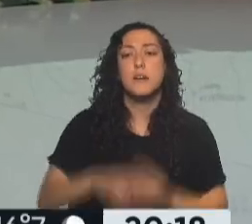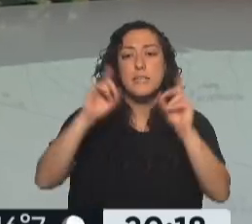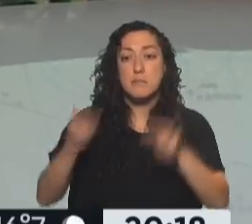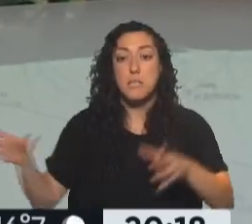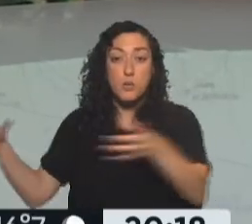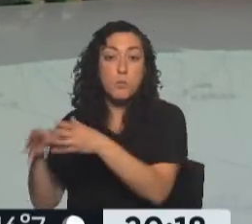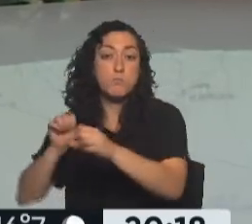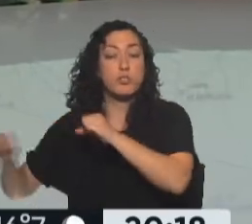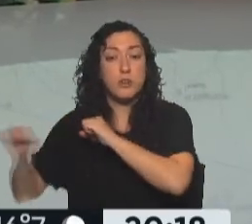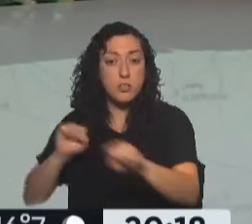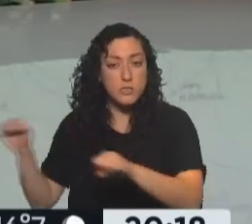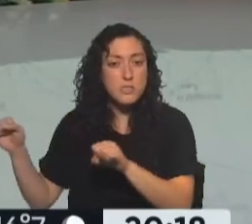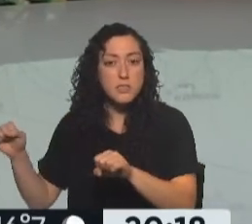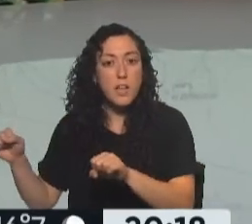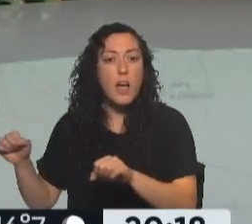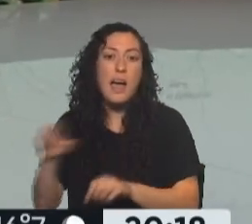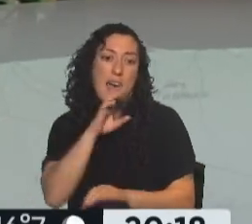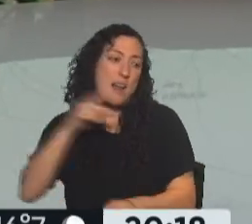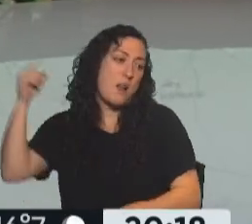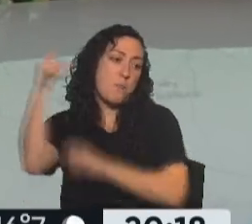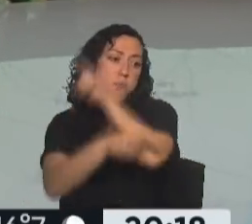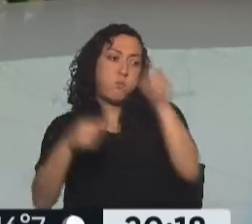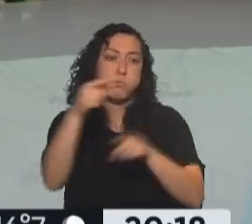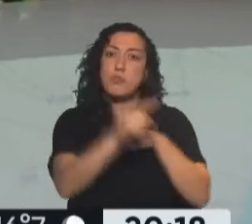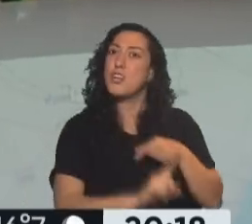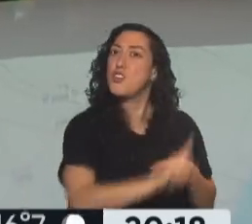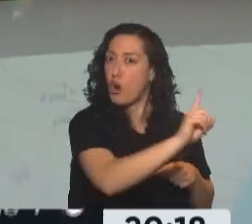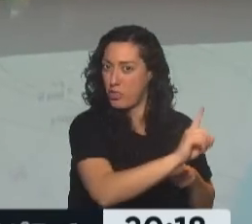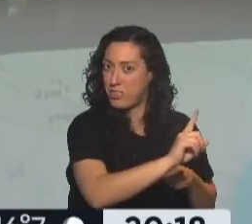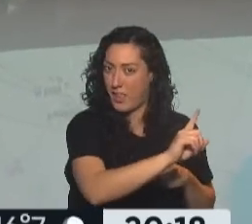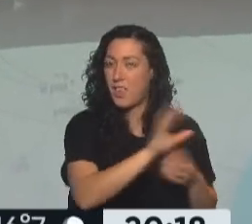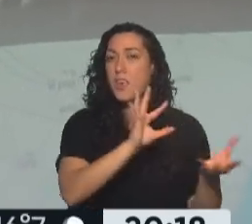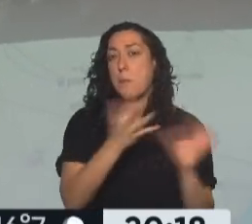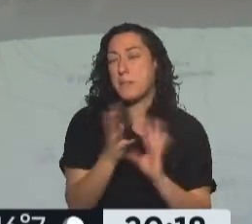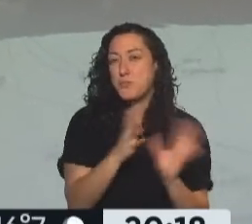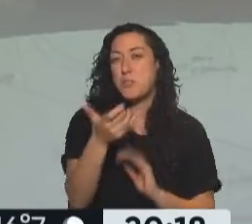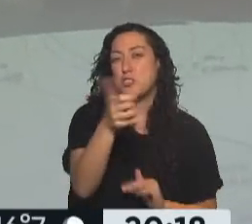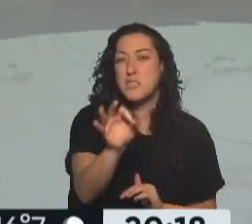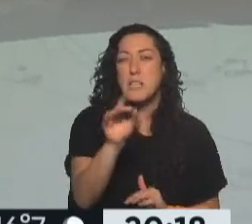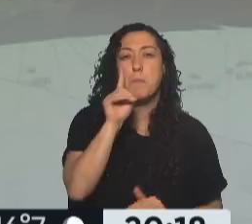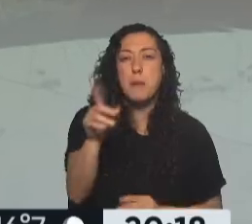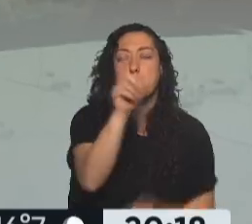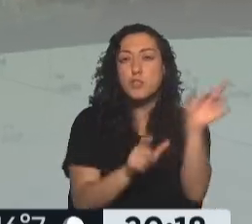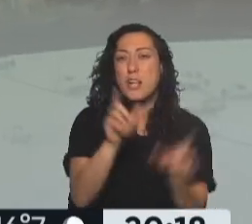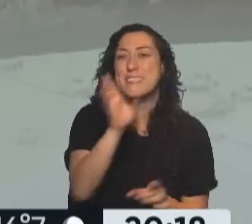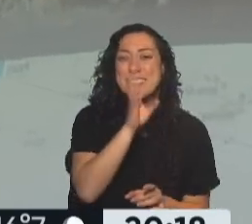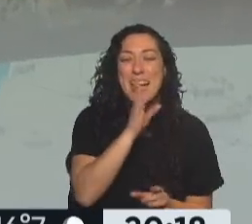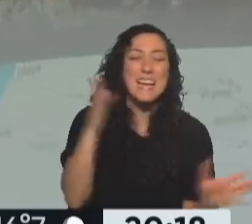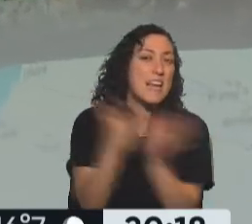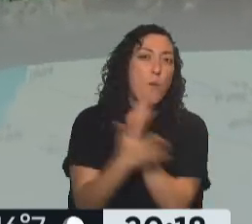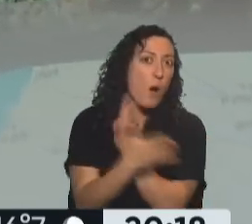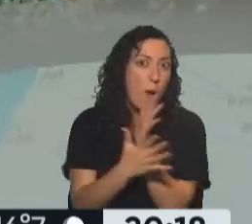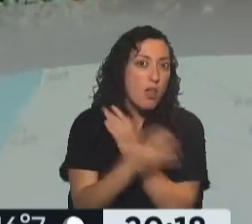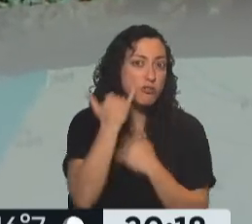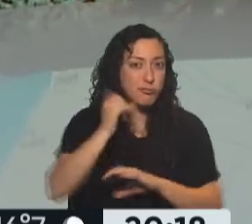Hezbollah continúan los ataques en Israel, en el norte, donde ya se calcula que más de 60.000 israelíes fueron evacuados, y de